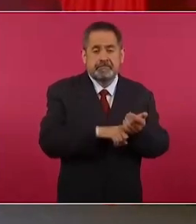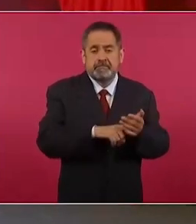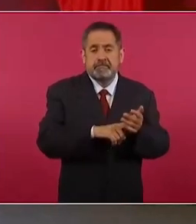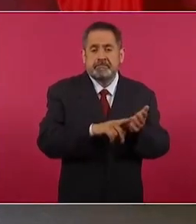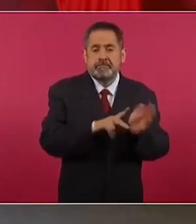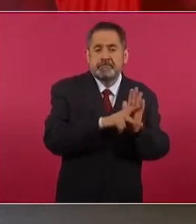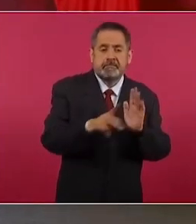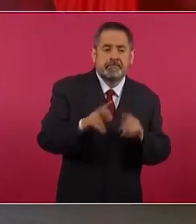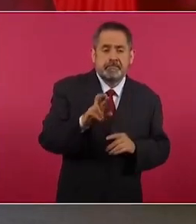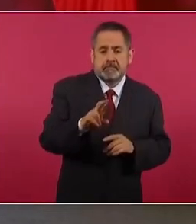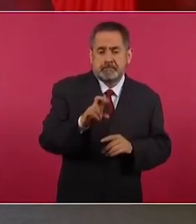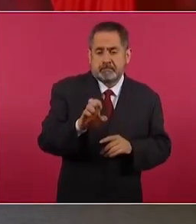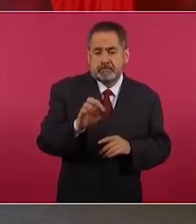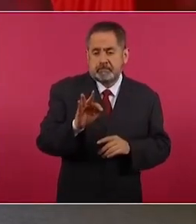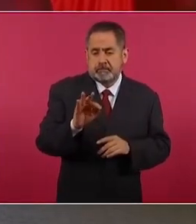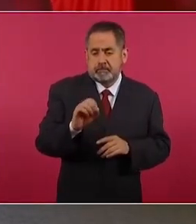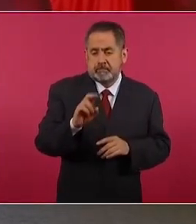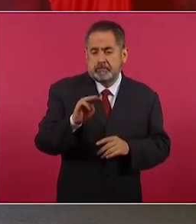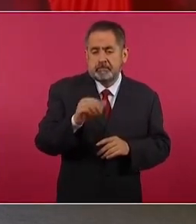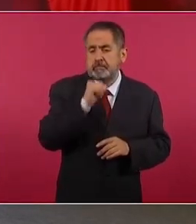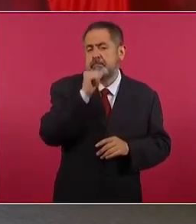del Reforma.